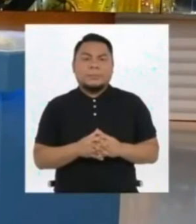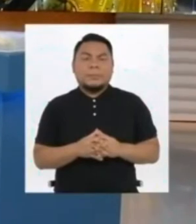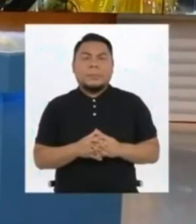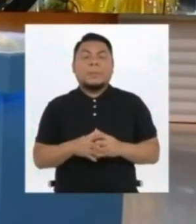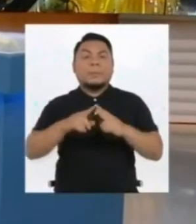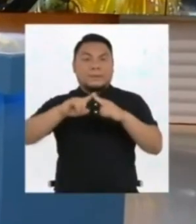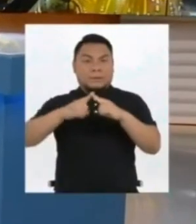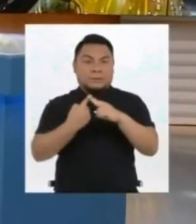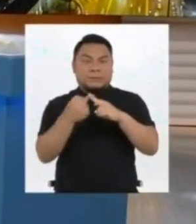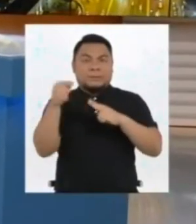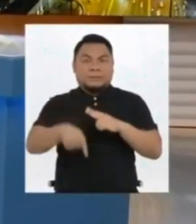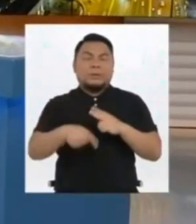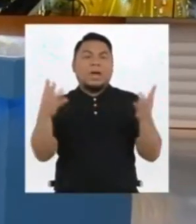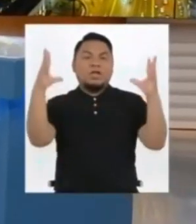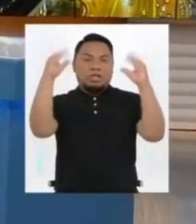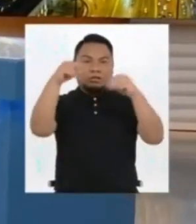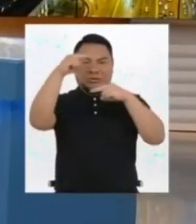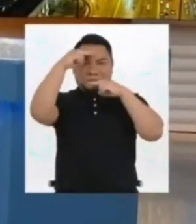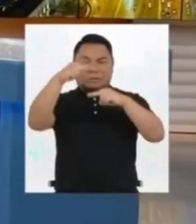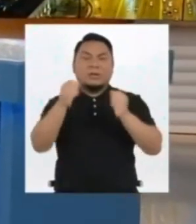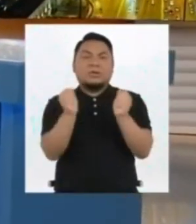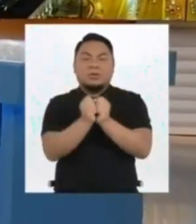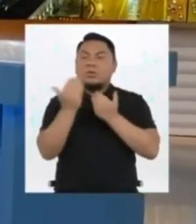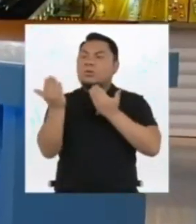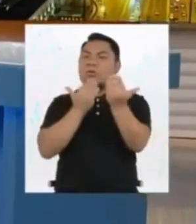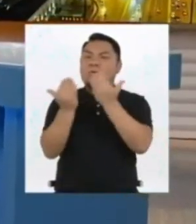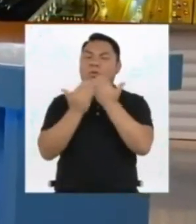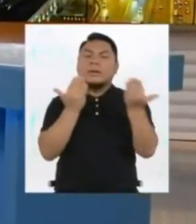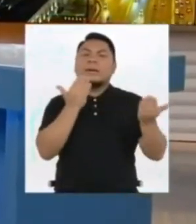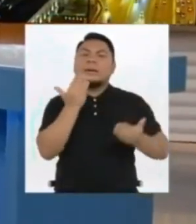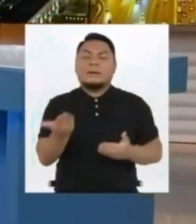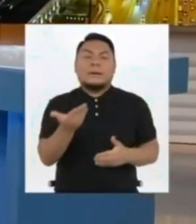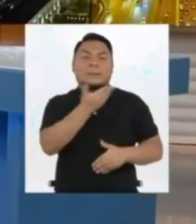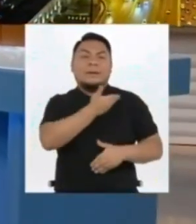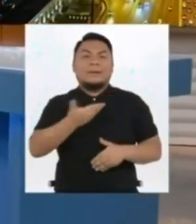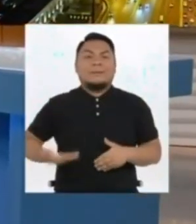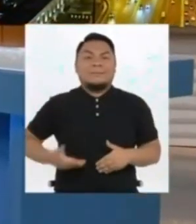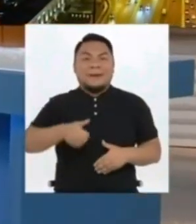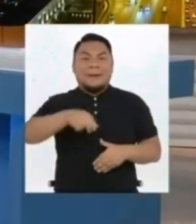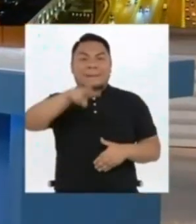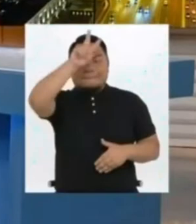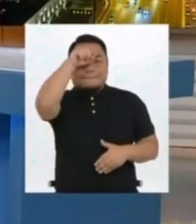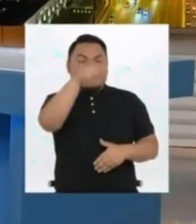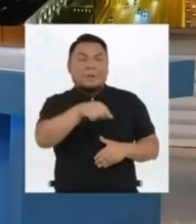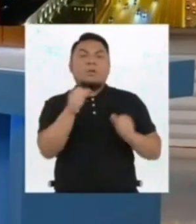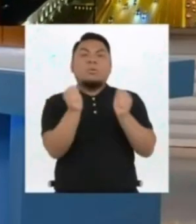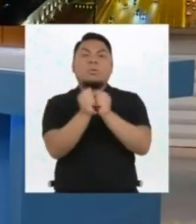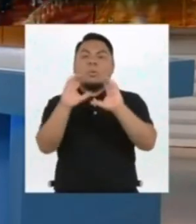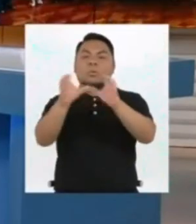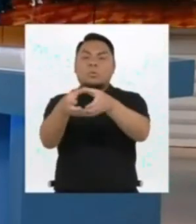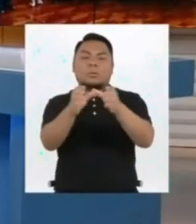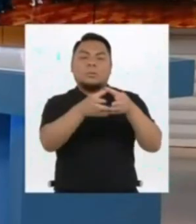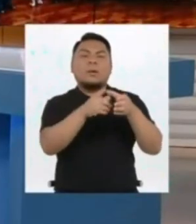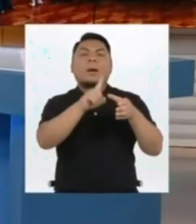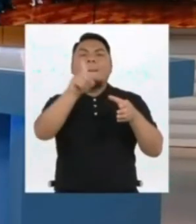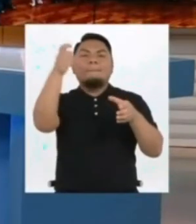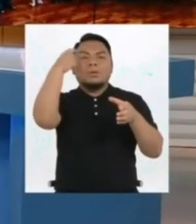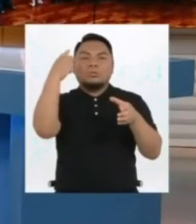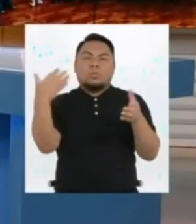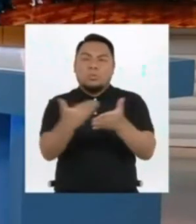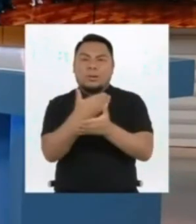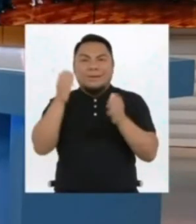Bien, iniciamos la edición noche de TV Perú Noticias con el diálogo que sostuvo el presidente Martín Vizcarra con cuatro bancadas que conformarán el nuevo